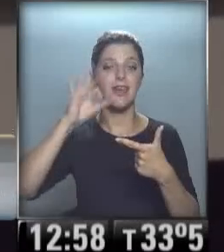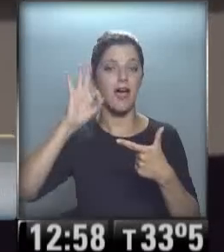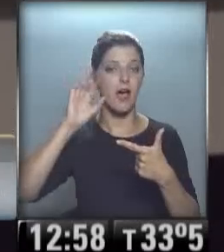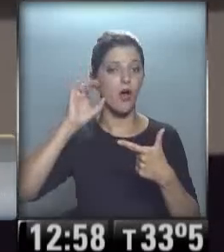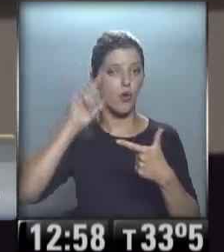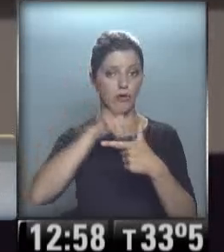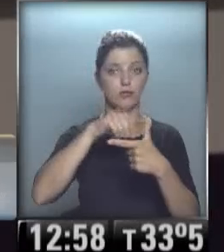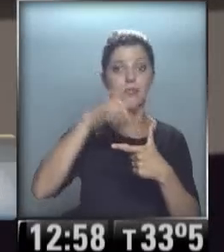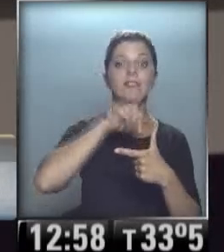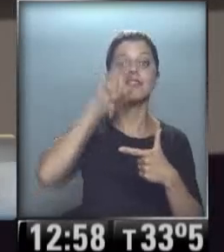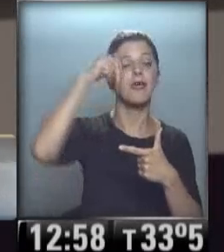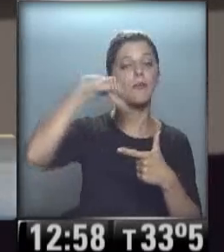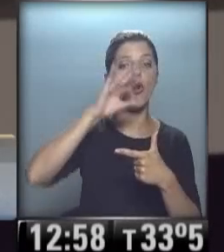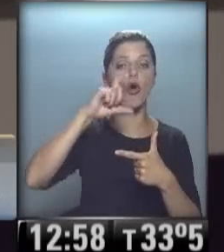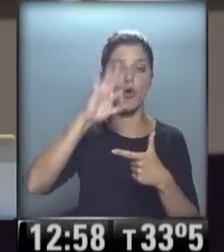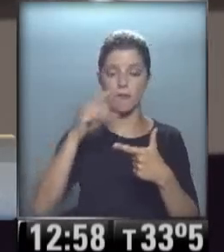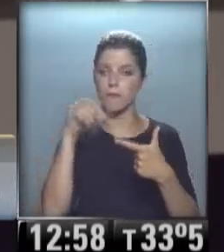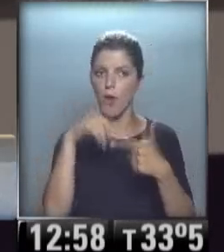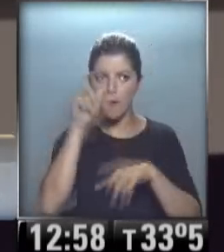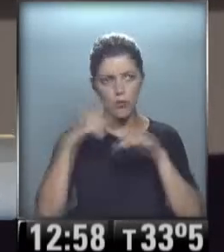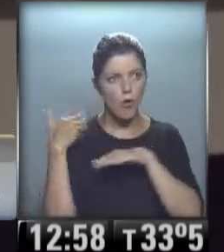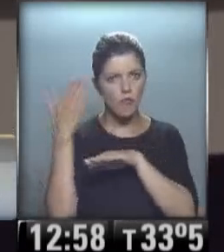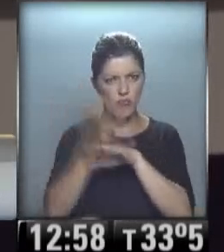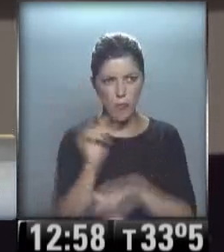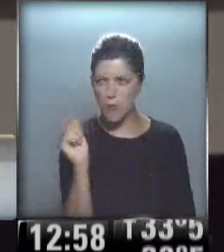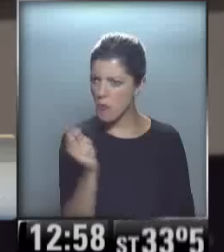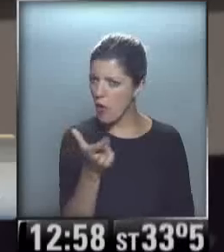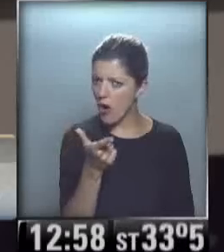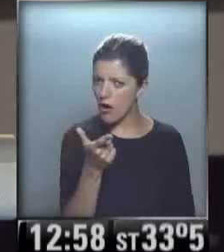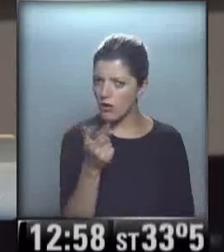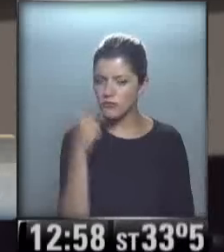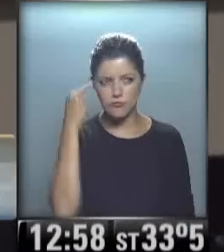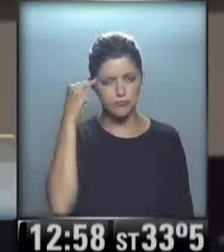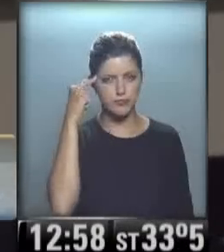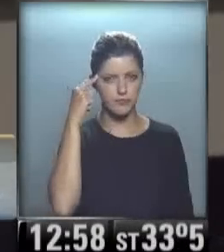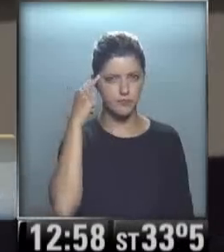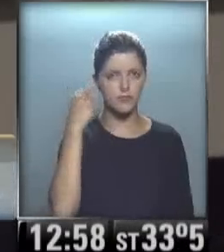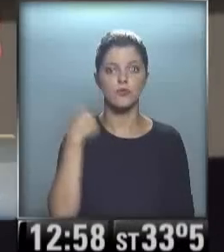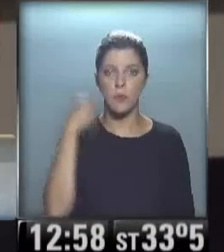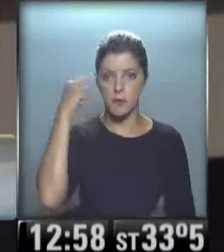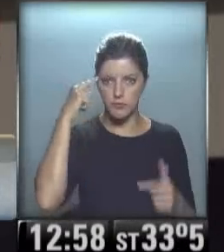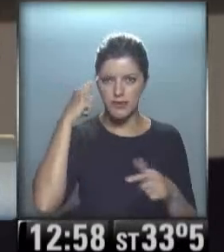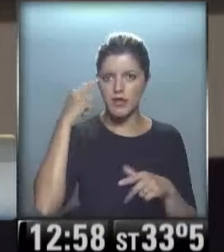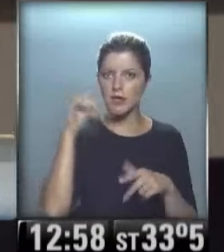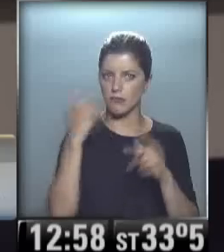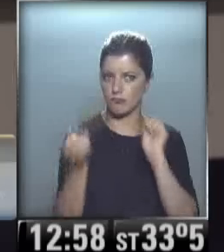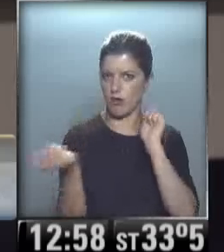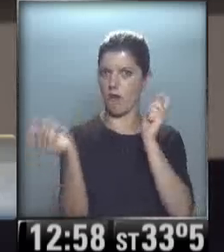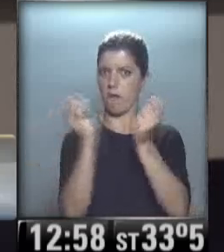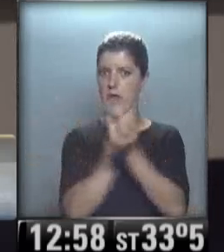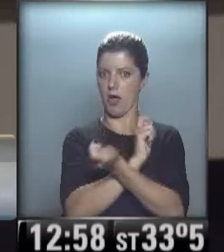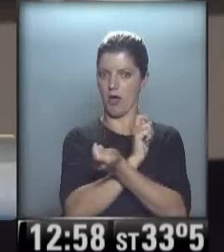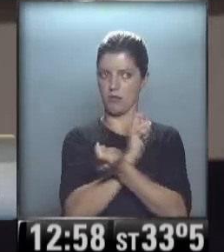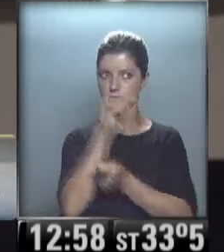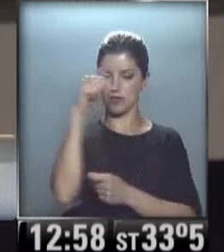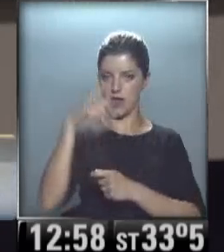cierre de campaña un poco para ratificar esto que decías de de la alta abstención que todos vaticinan yo la verdad pensaba que iba ser al revés que justamente